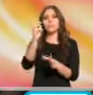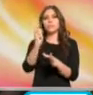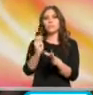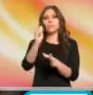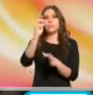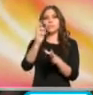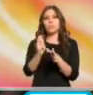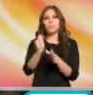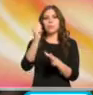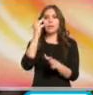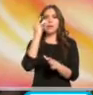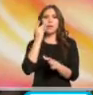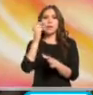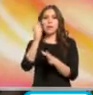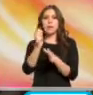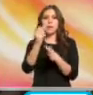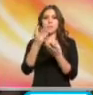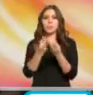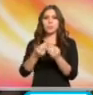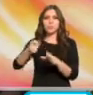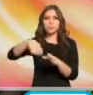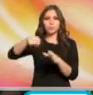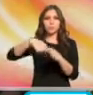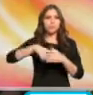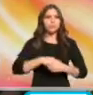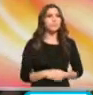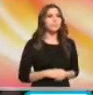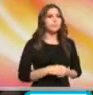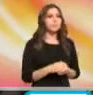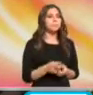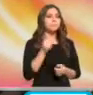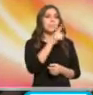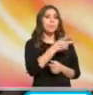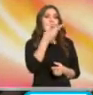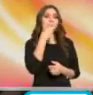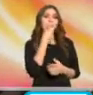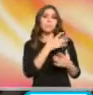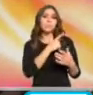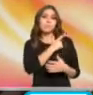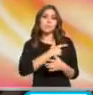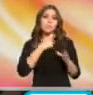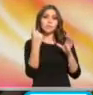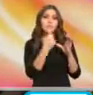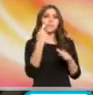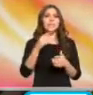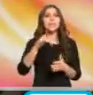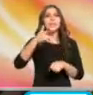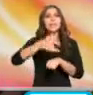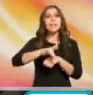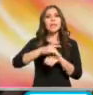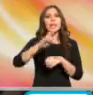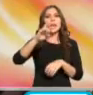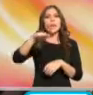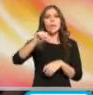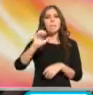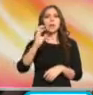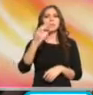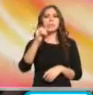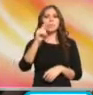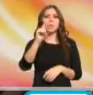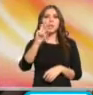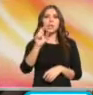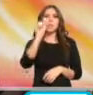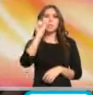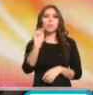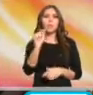mezclándolo con la soya. Ahora tú, Quique. Perfecto, chef. Como sé que amas la licuadora, Sí. nos vamos a ir con el queso crema, el chipotle y un poco de